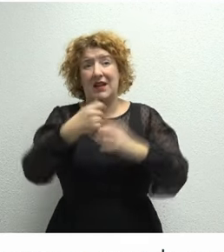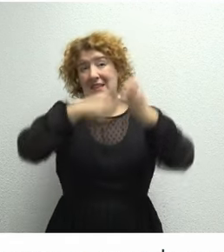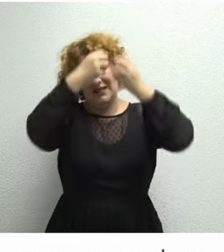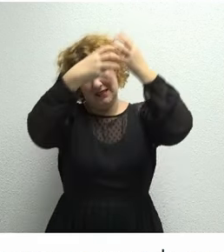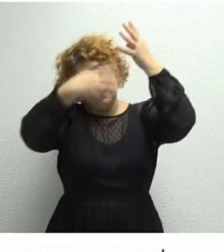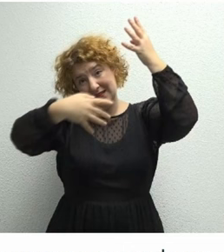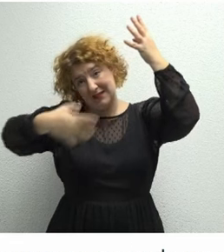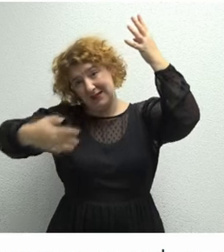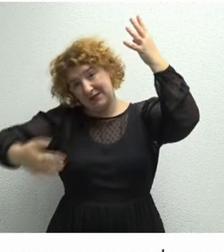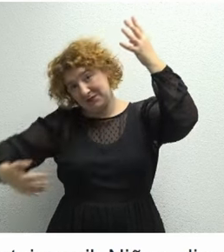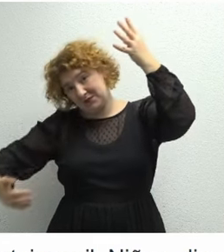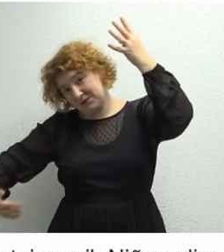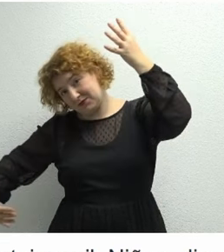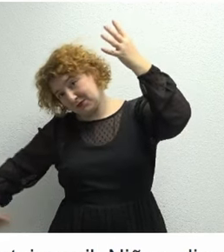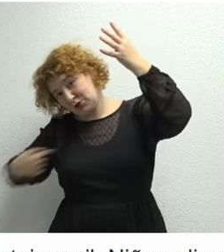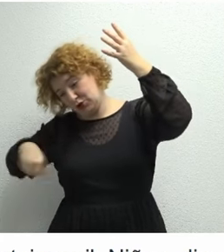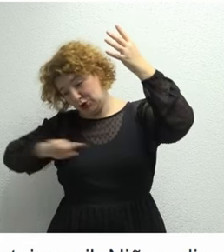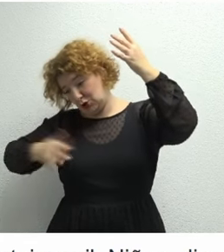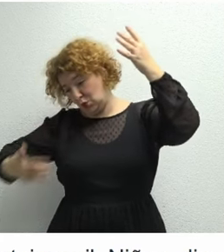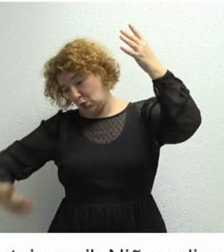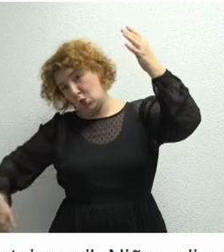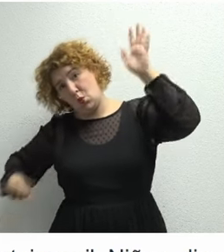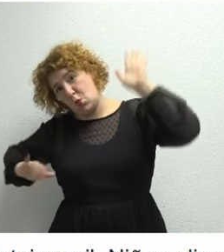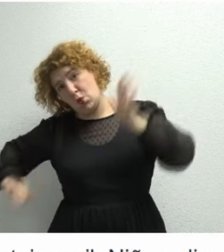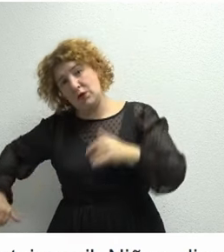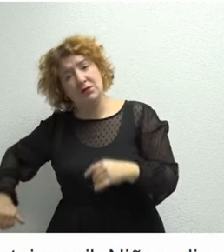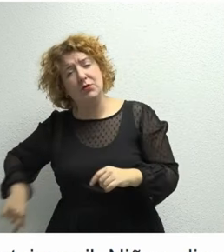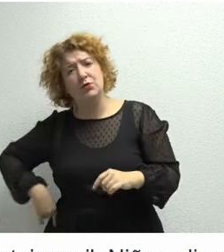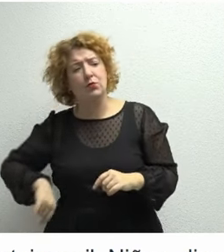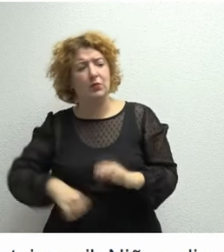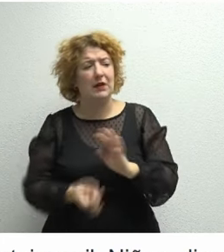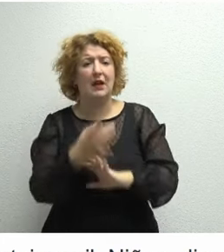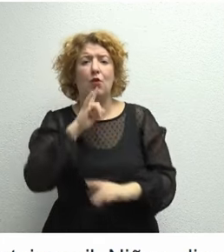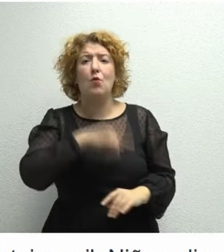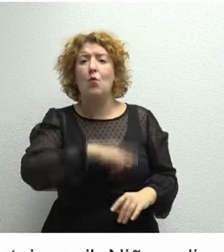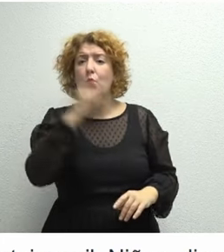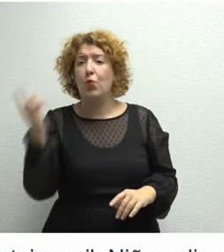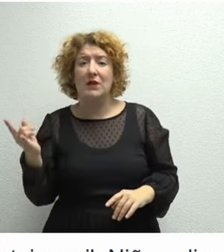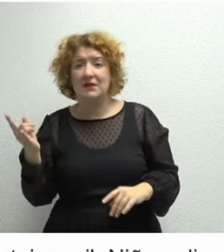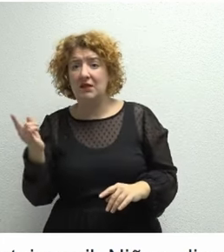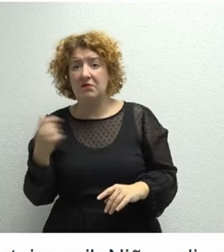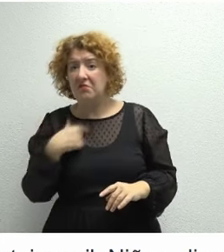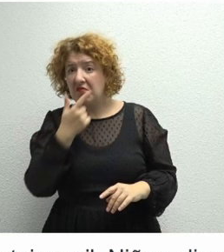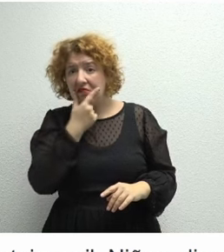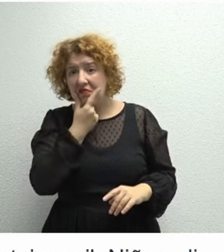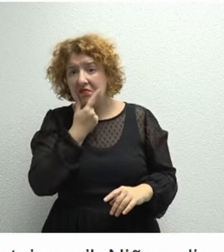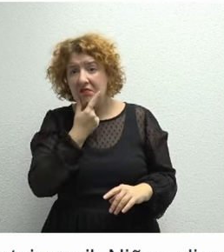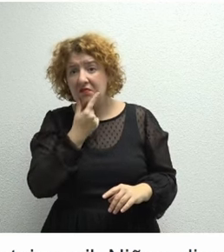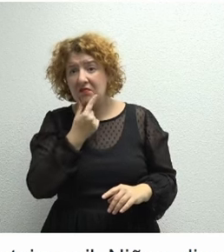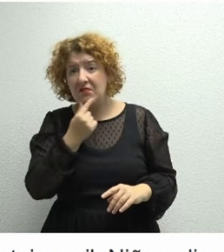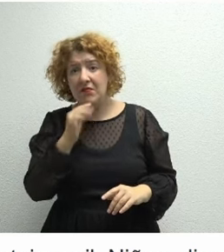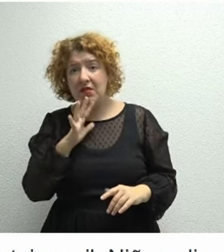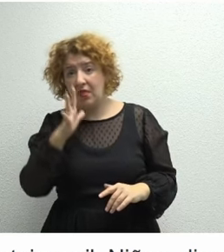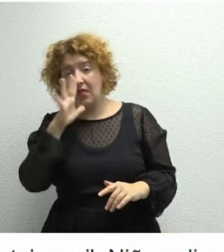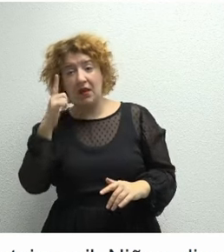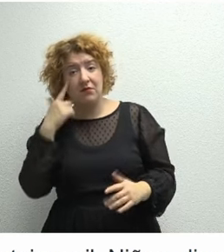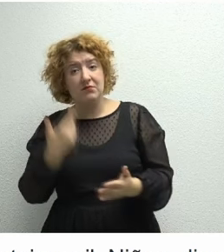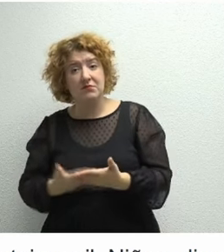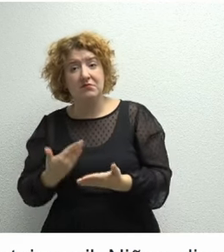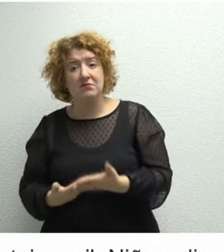últimos de la cola y empezamos creando un puente muy sencillo y en 5 años nos hemos dado